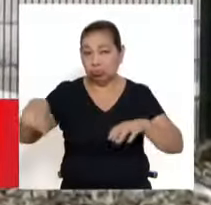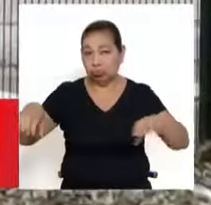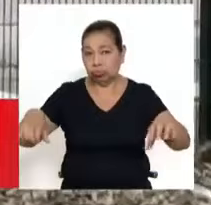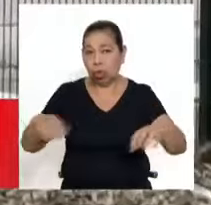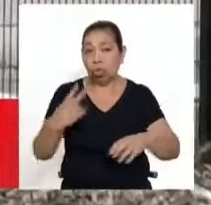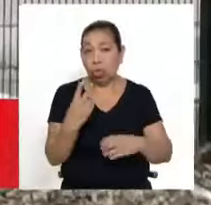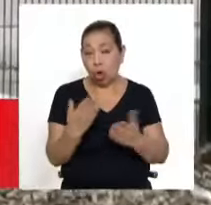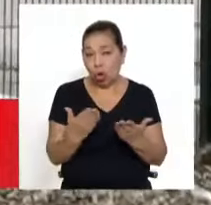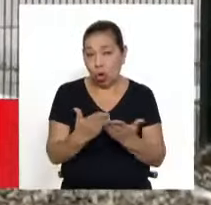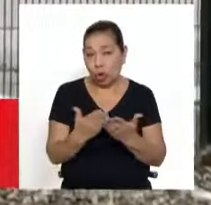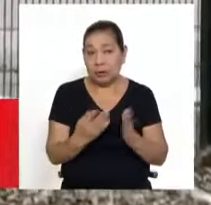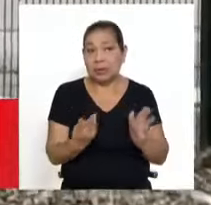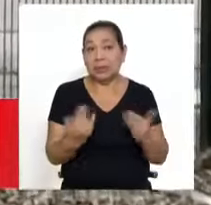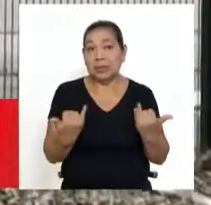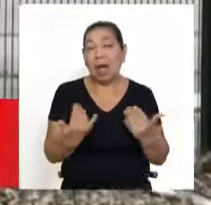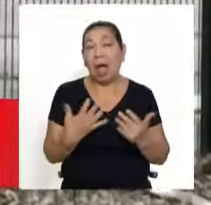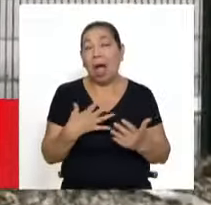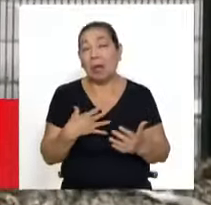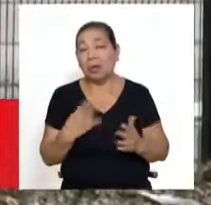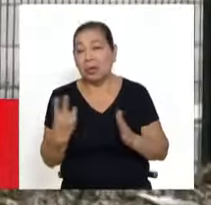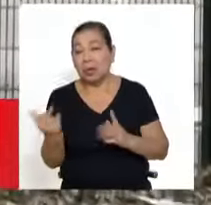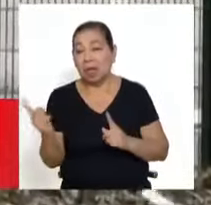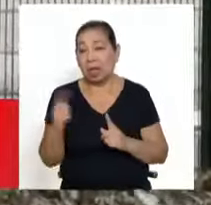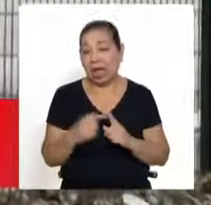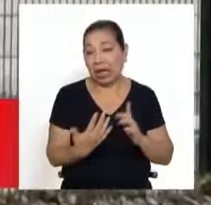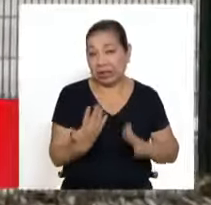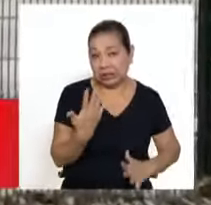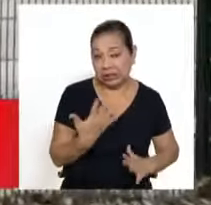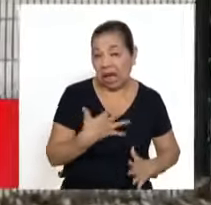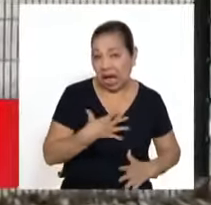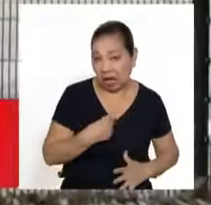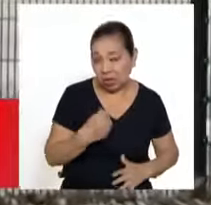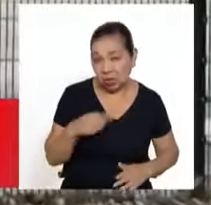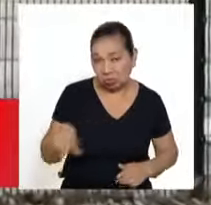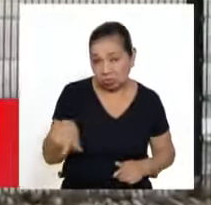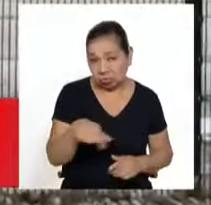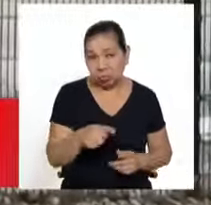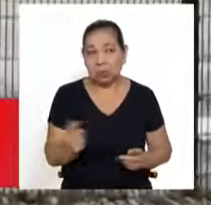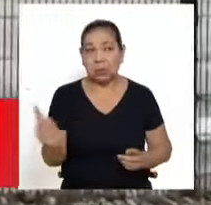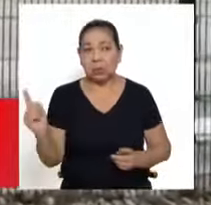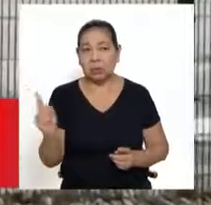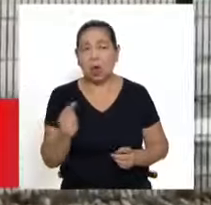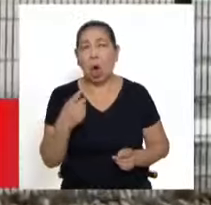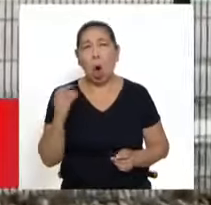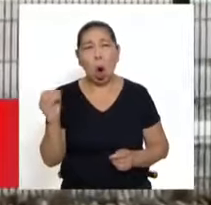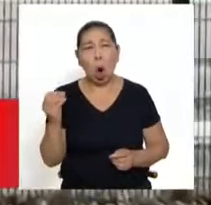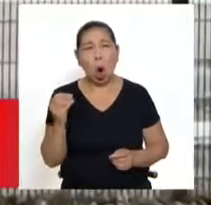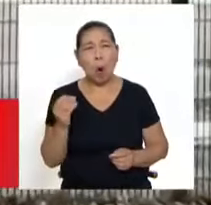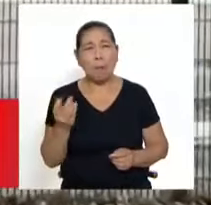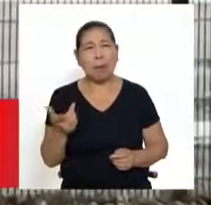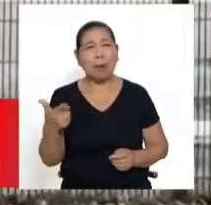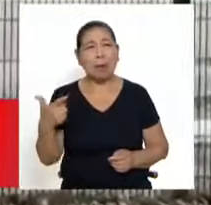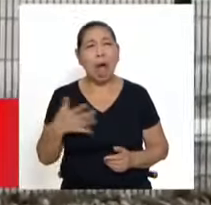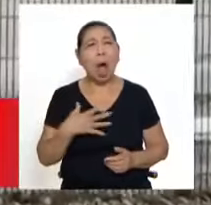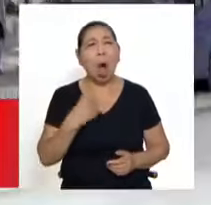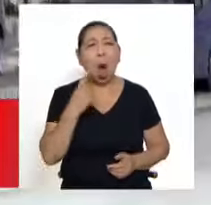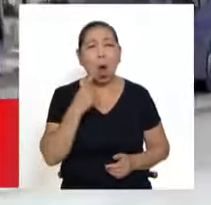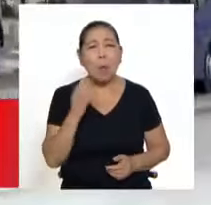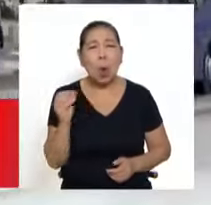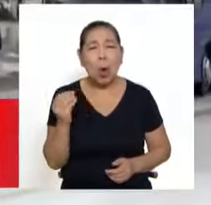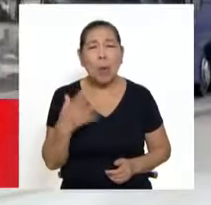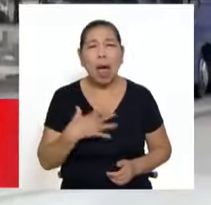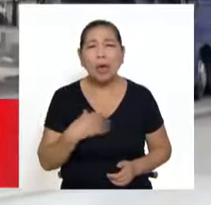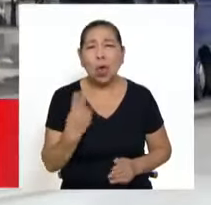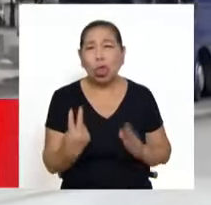dos centros de 7 a 15 años, se vieron trastocadas por la presencia de un menor armado de 12 años que